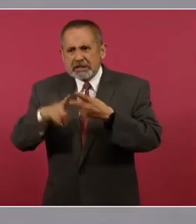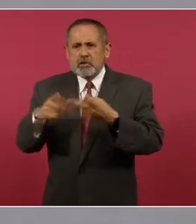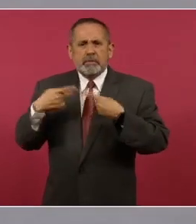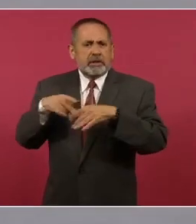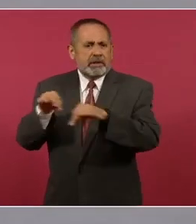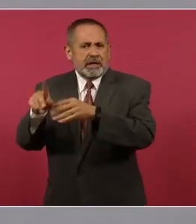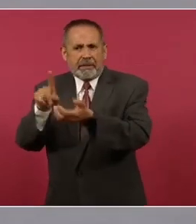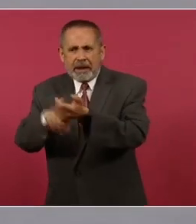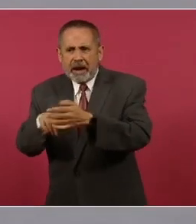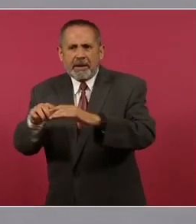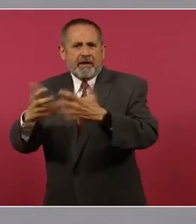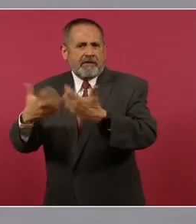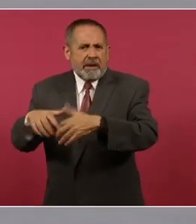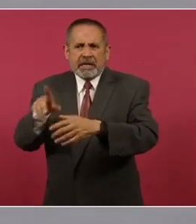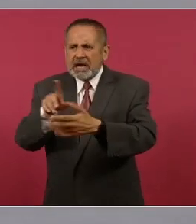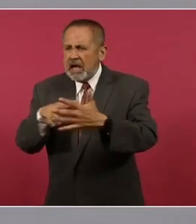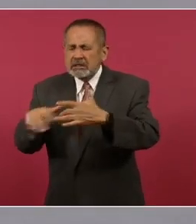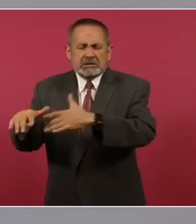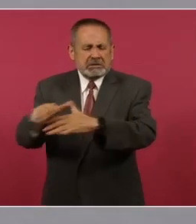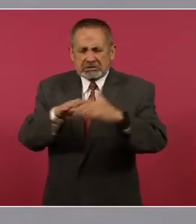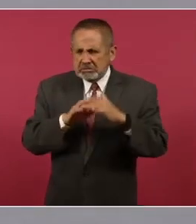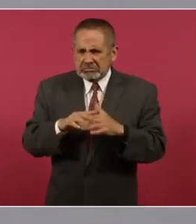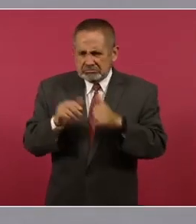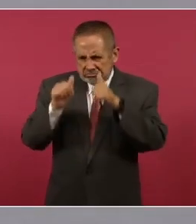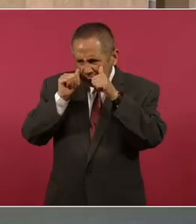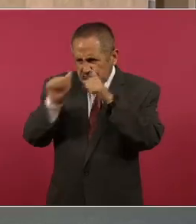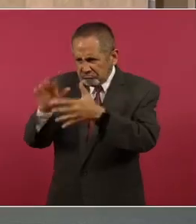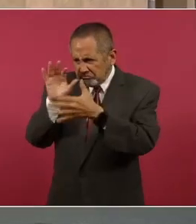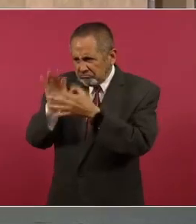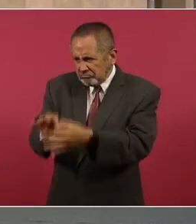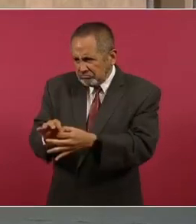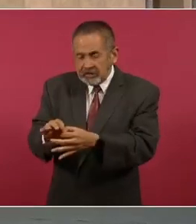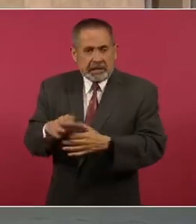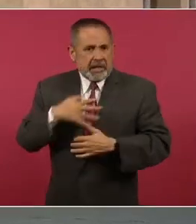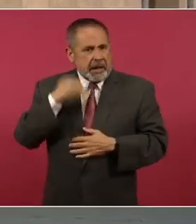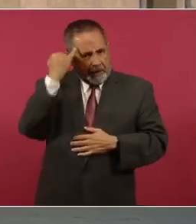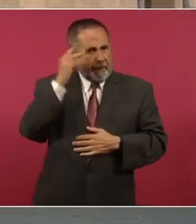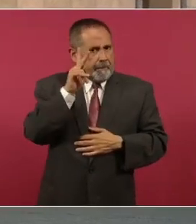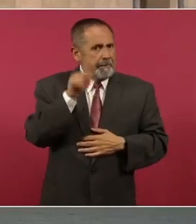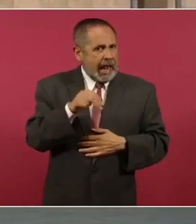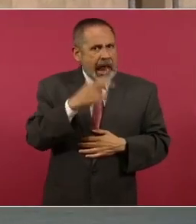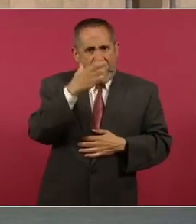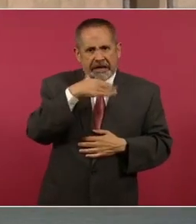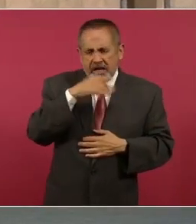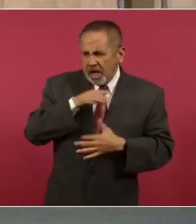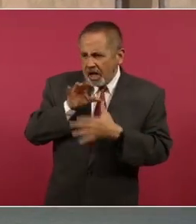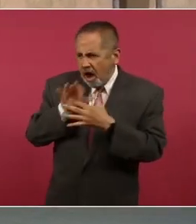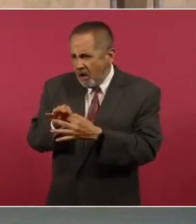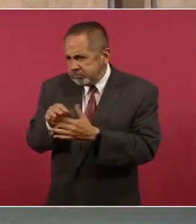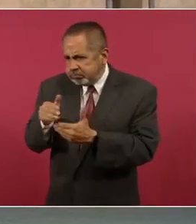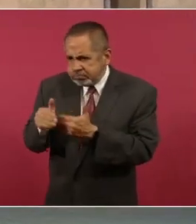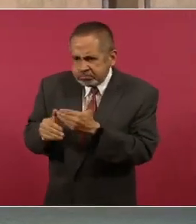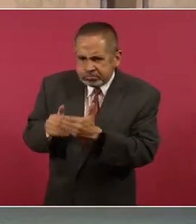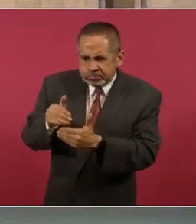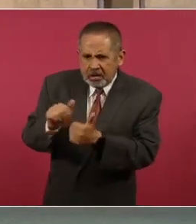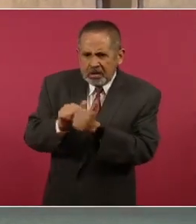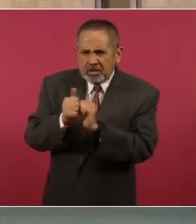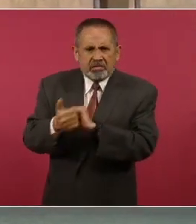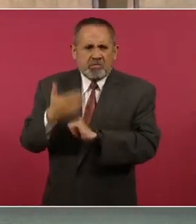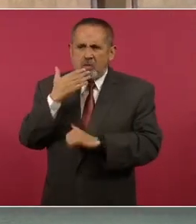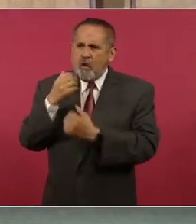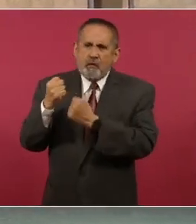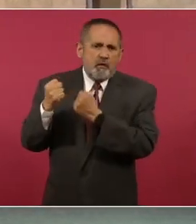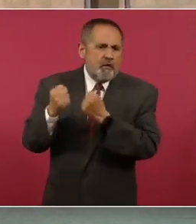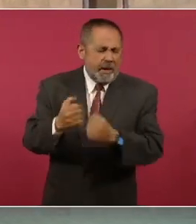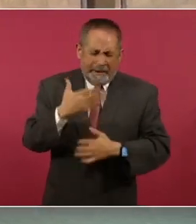segundo eslabón de la estrategia cardenista, se desarrolló también con